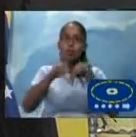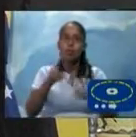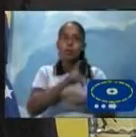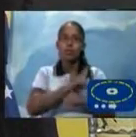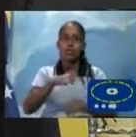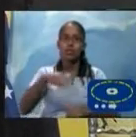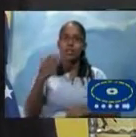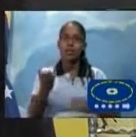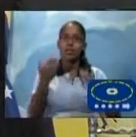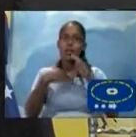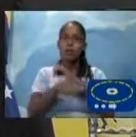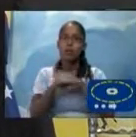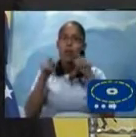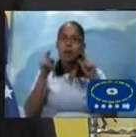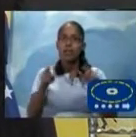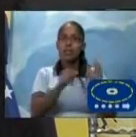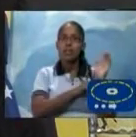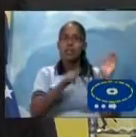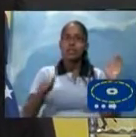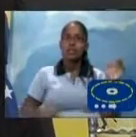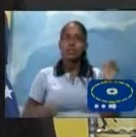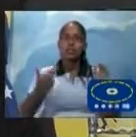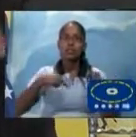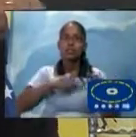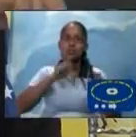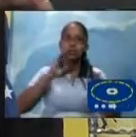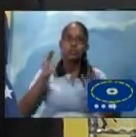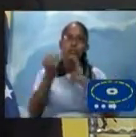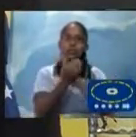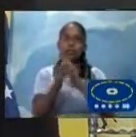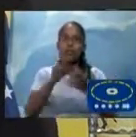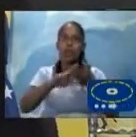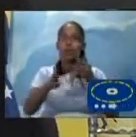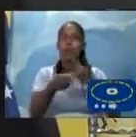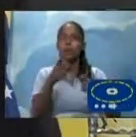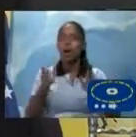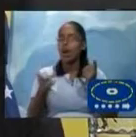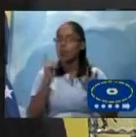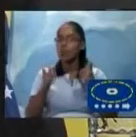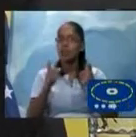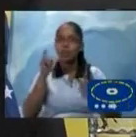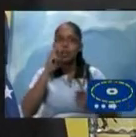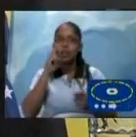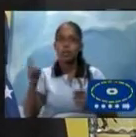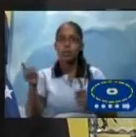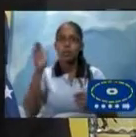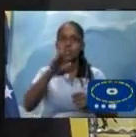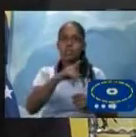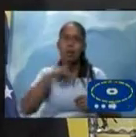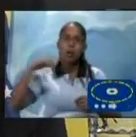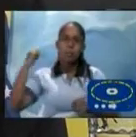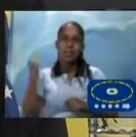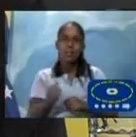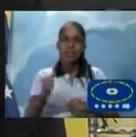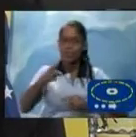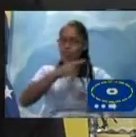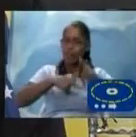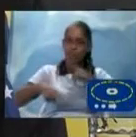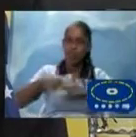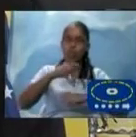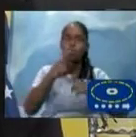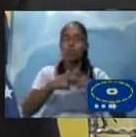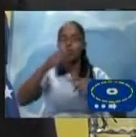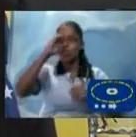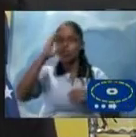que vamos allí y el Señor nos guarda en paz, aunque los enemigos se están matando alrededor, pero